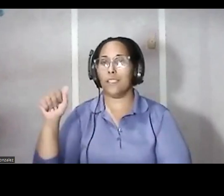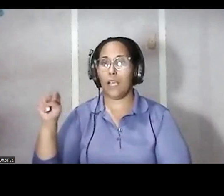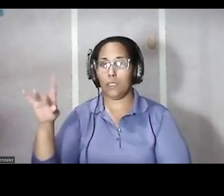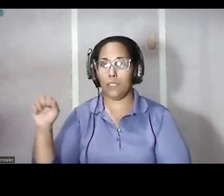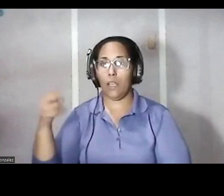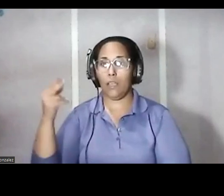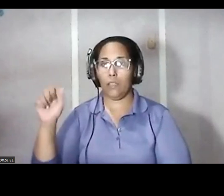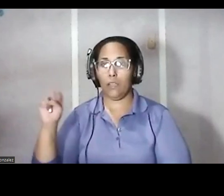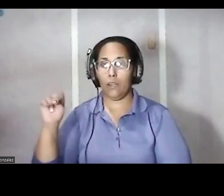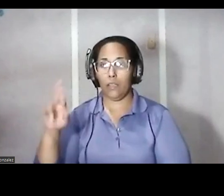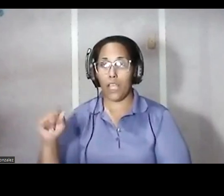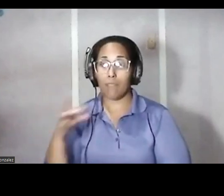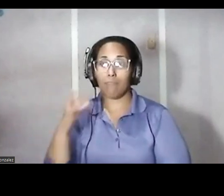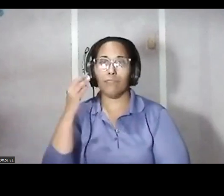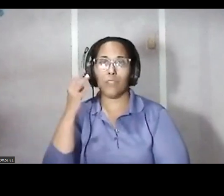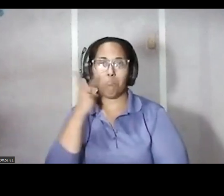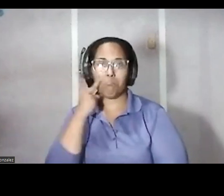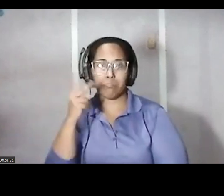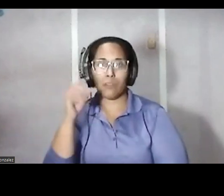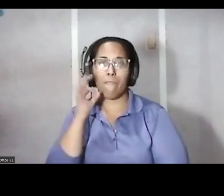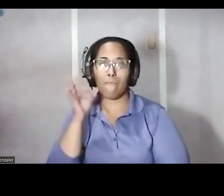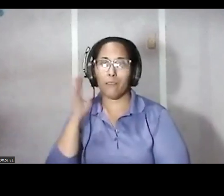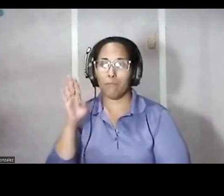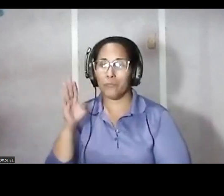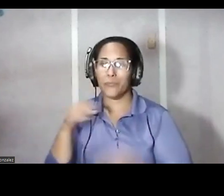están viendo por Facebook. Muchísimas gracias.